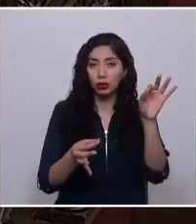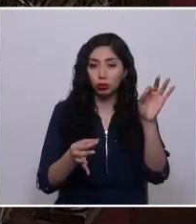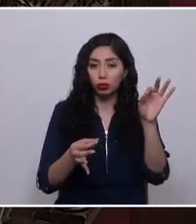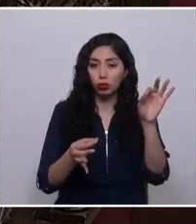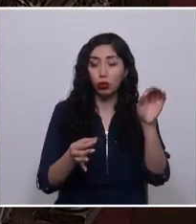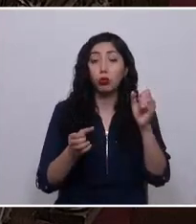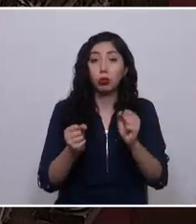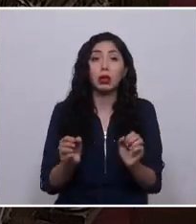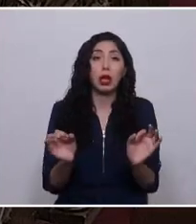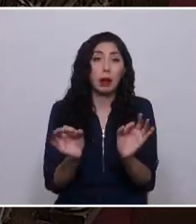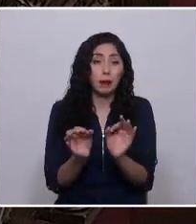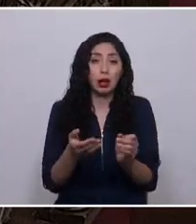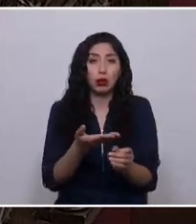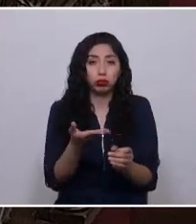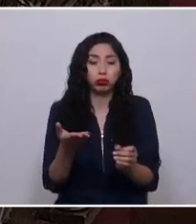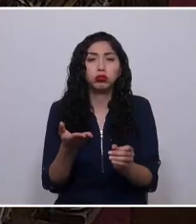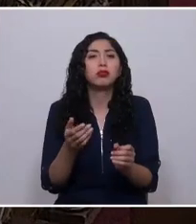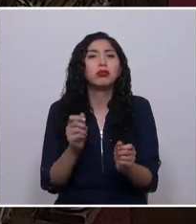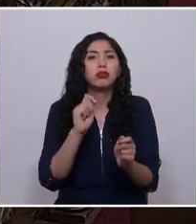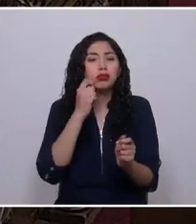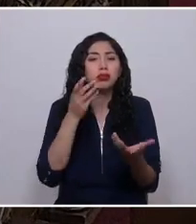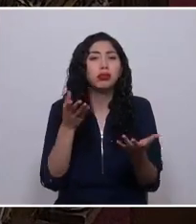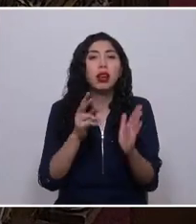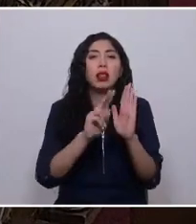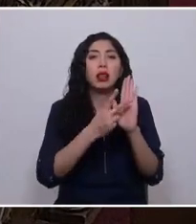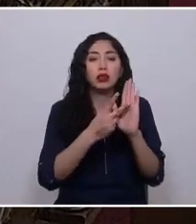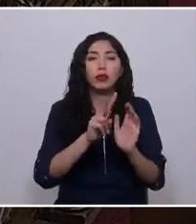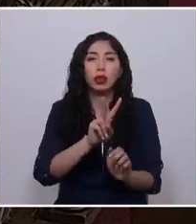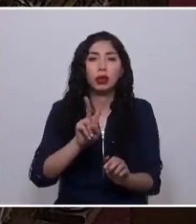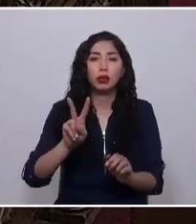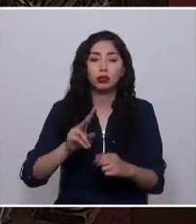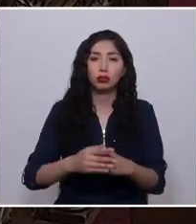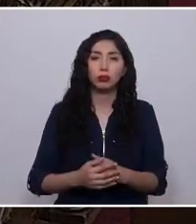ofrece la palabra respecto de la indicación 22.